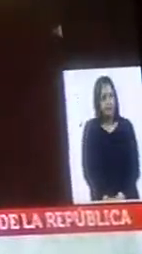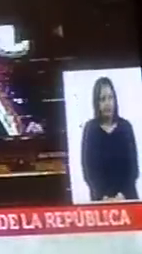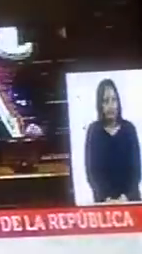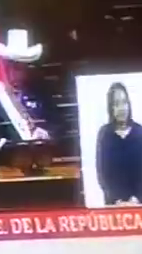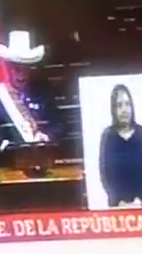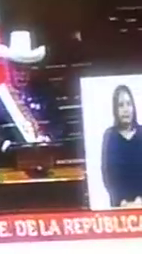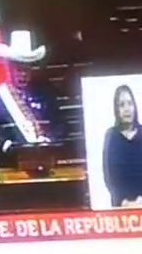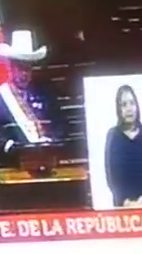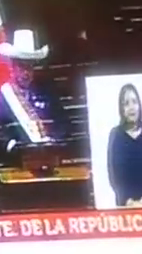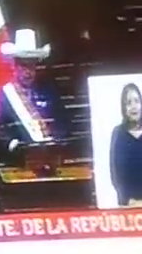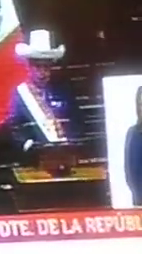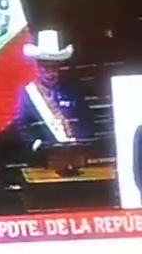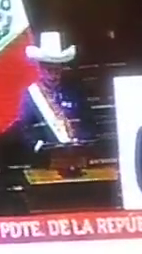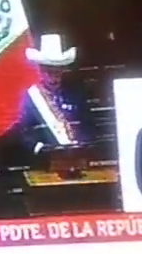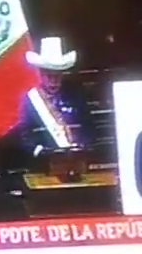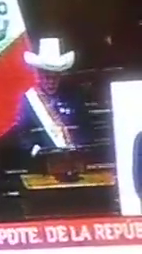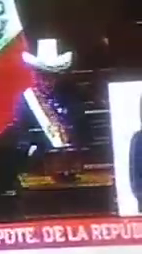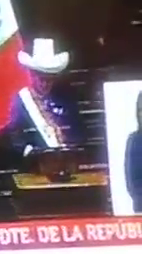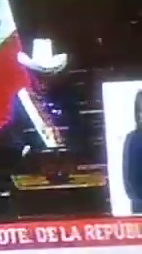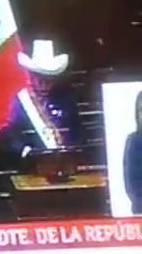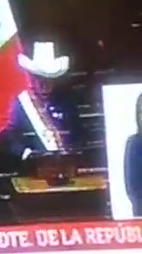después de eso